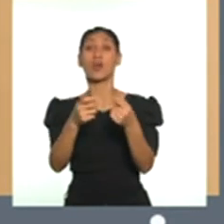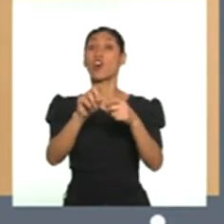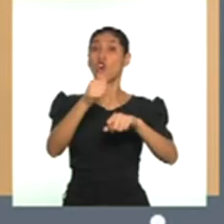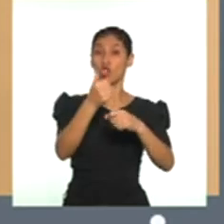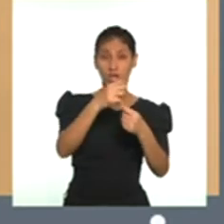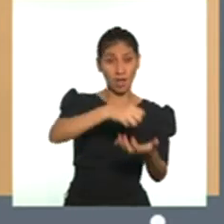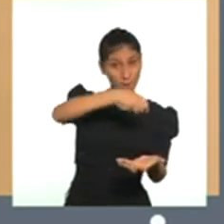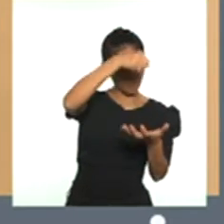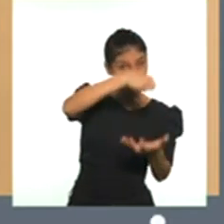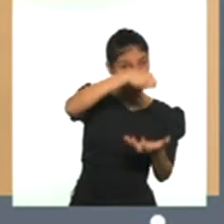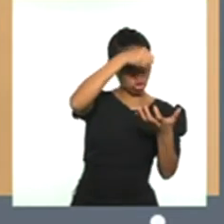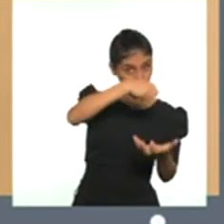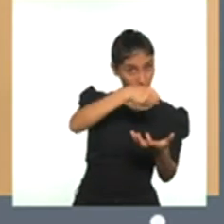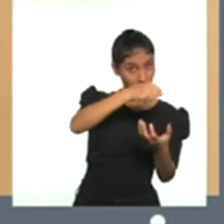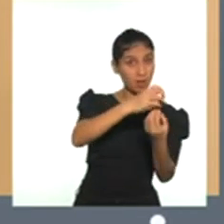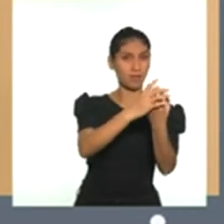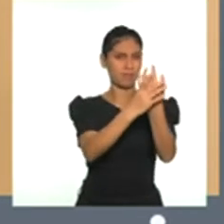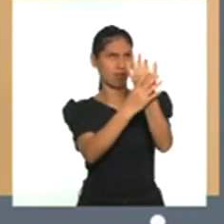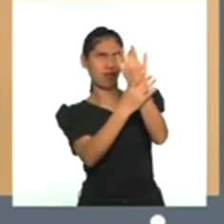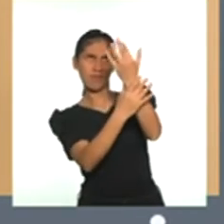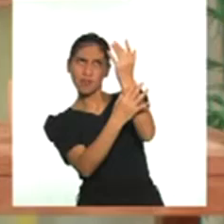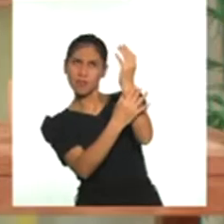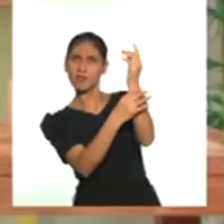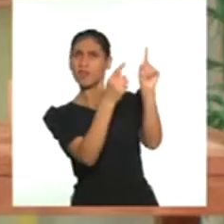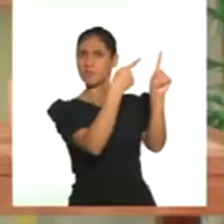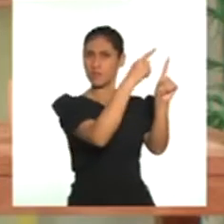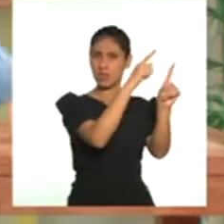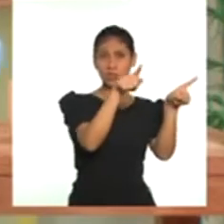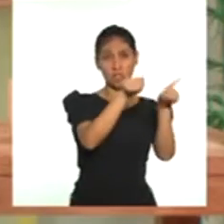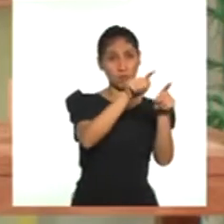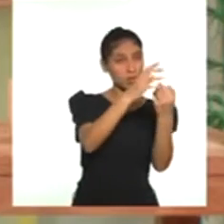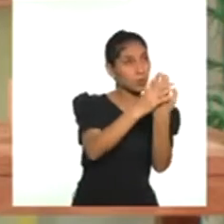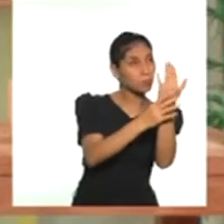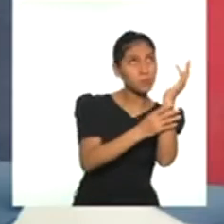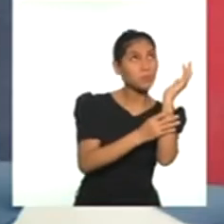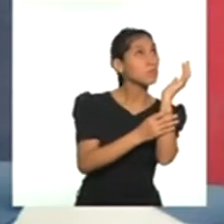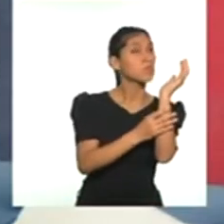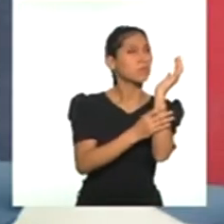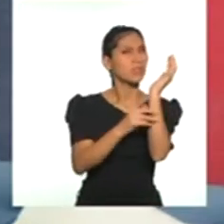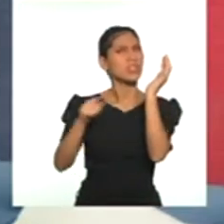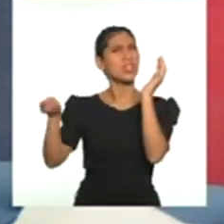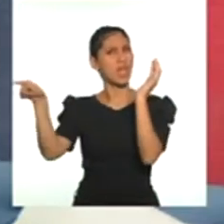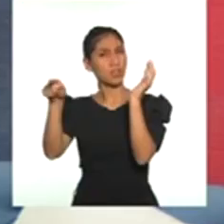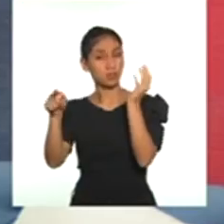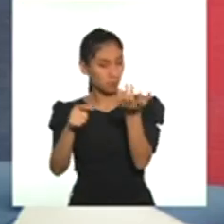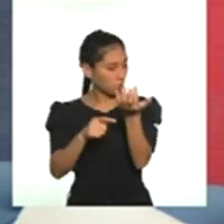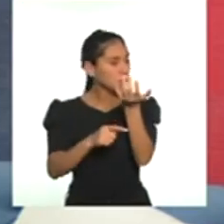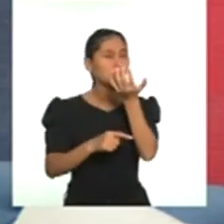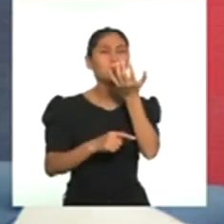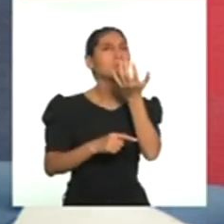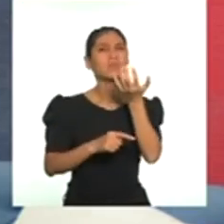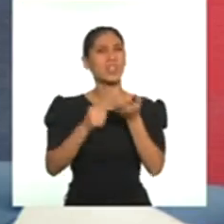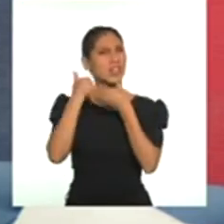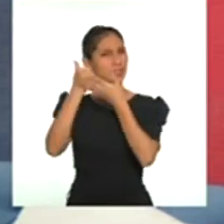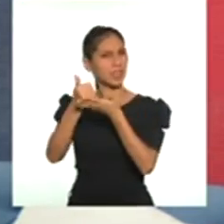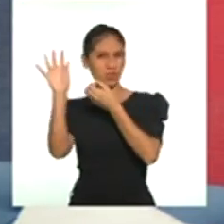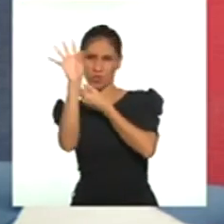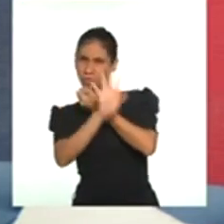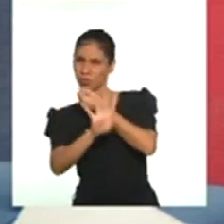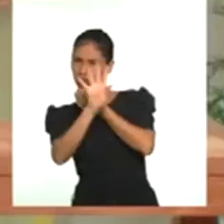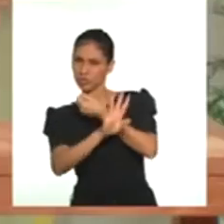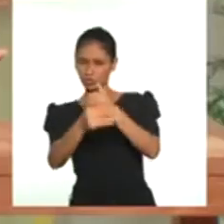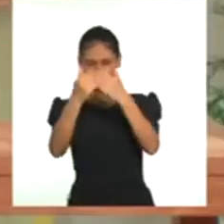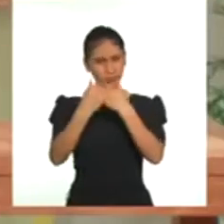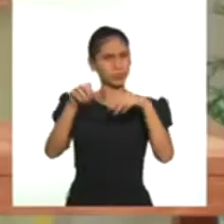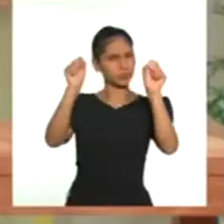y perfumes que sirve como amuleto protector. ¡Qué interesante! La medicina tradicional merece seguir siendo